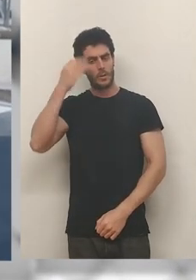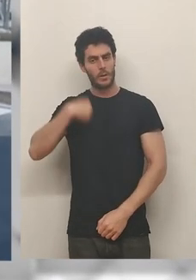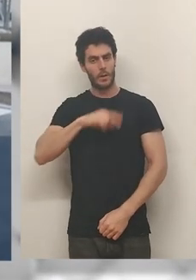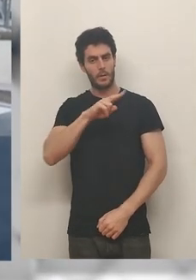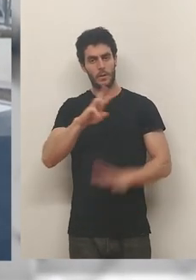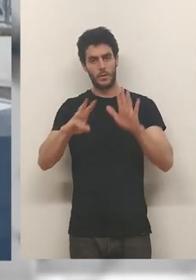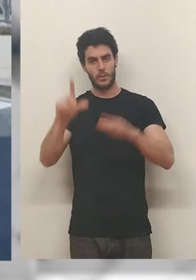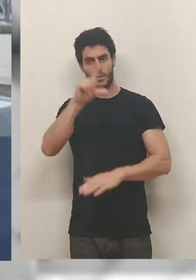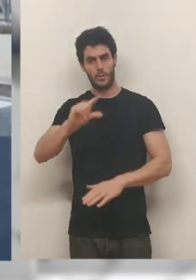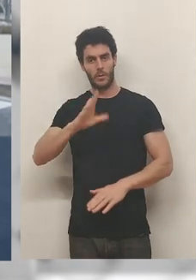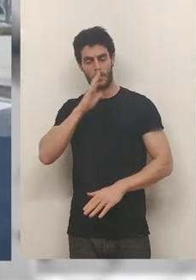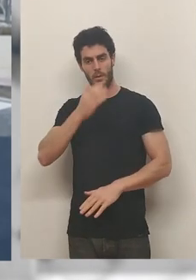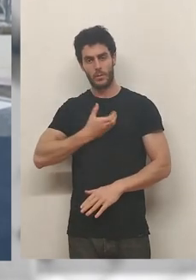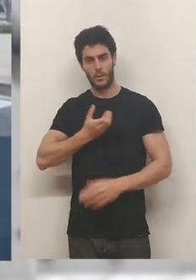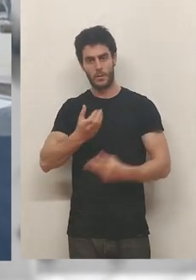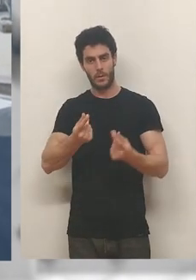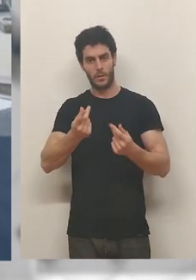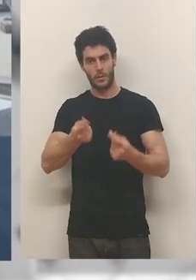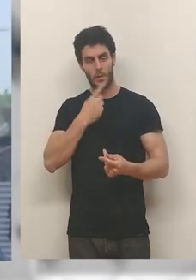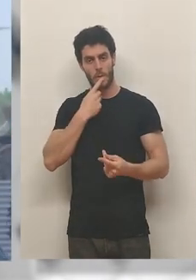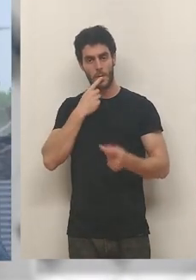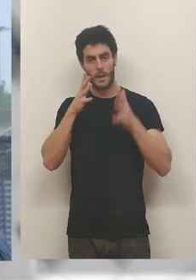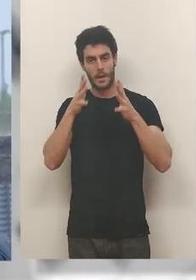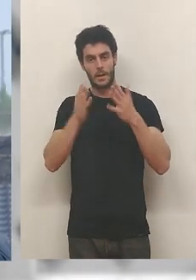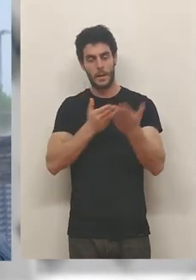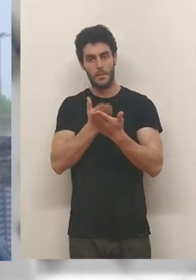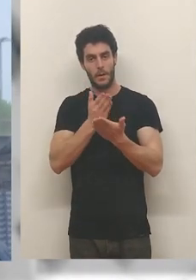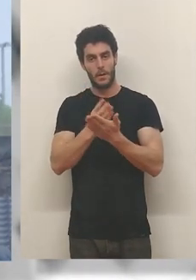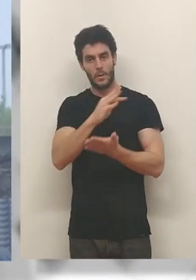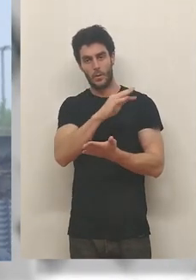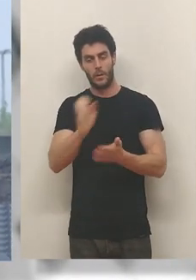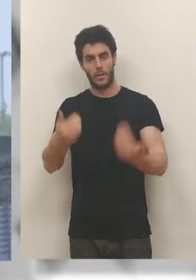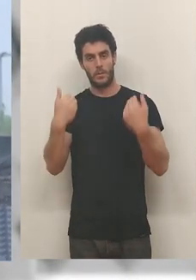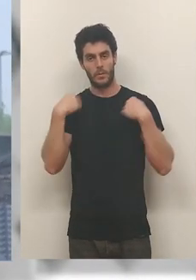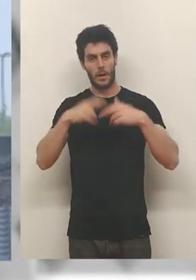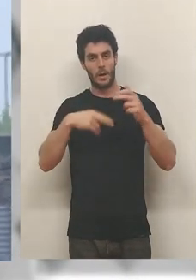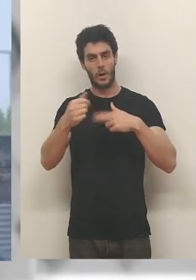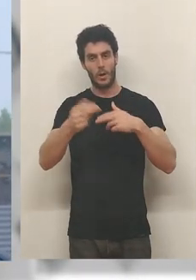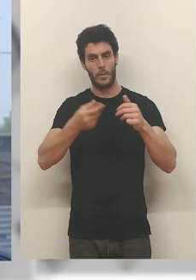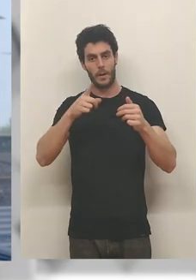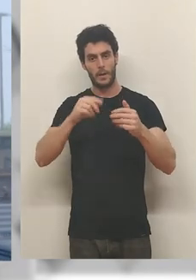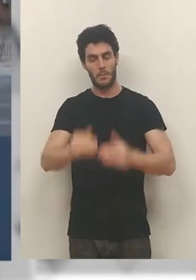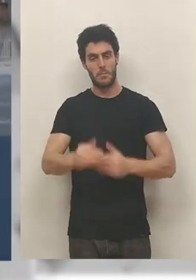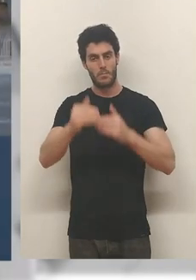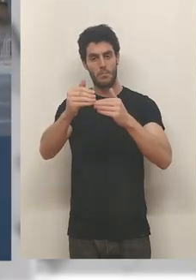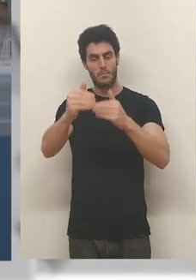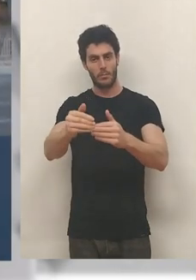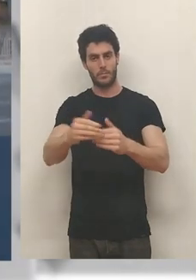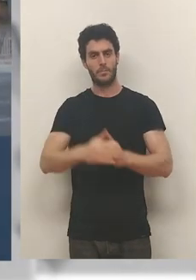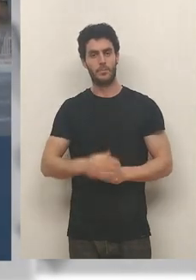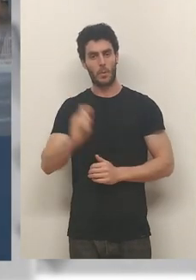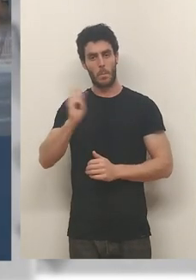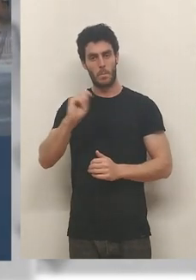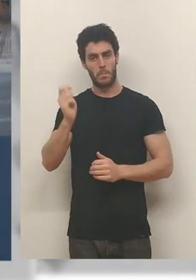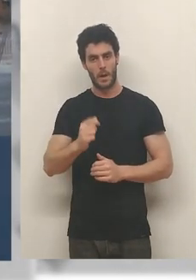Lo han escuchado, será el 28 de julio y es que el consistorio ha decidido atender la petición de la UTE encargada de las obras y retrasar un mes